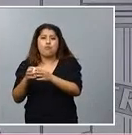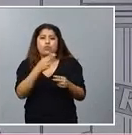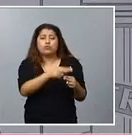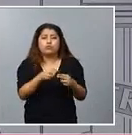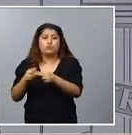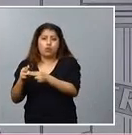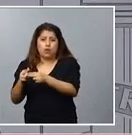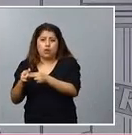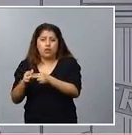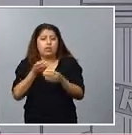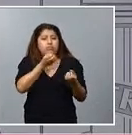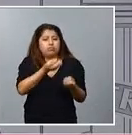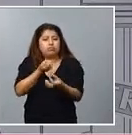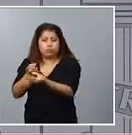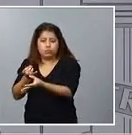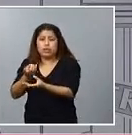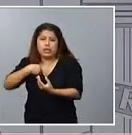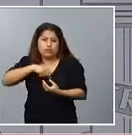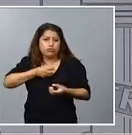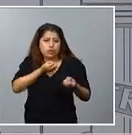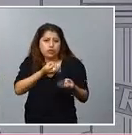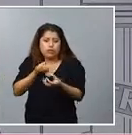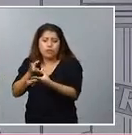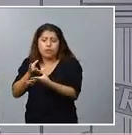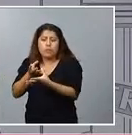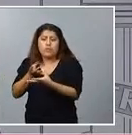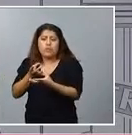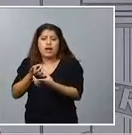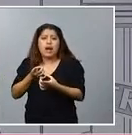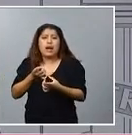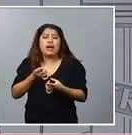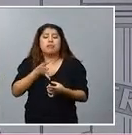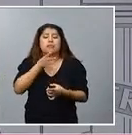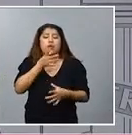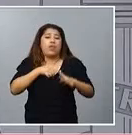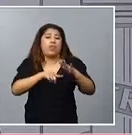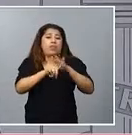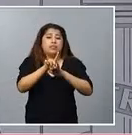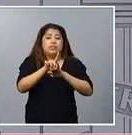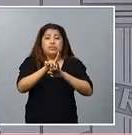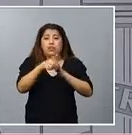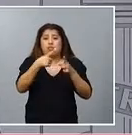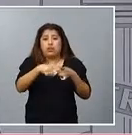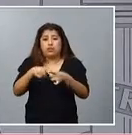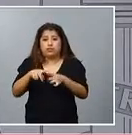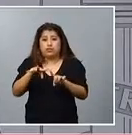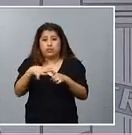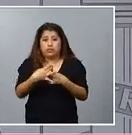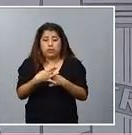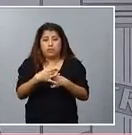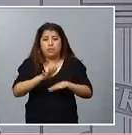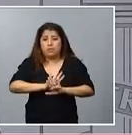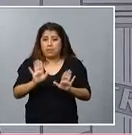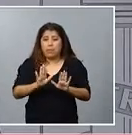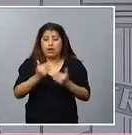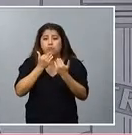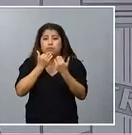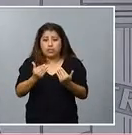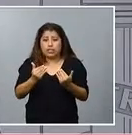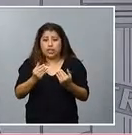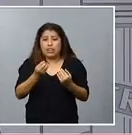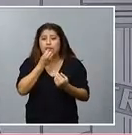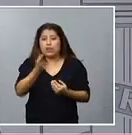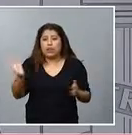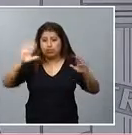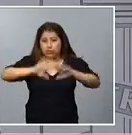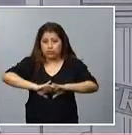vamos a mantener informados en función de cuál sea el desarrollo de los acontecimientos. Nada más, muchas gracias y buenas